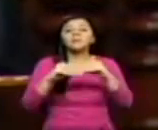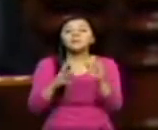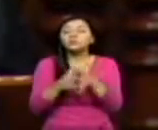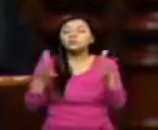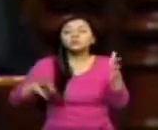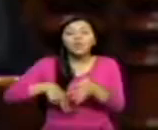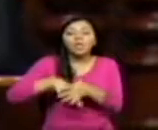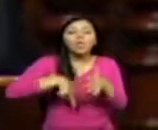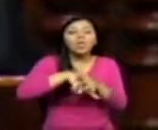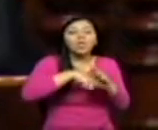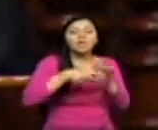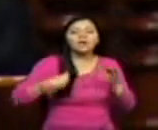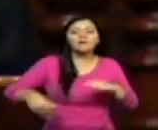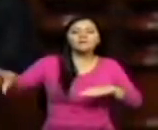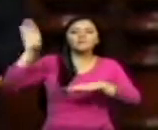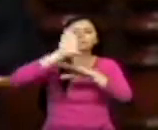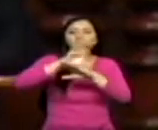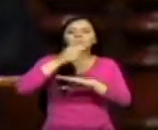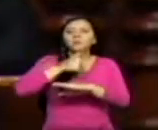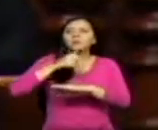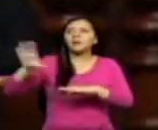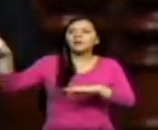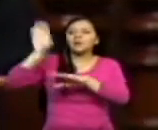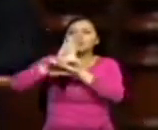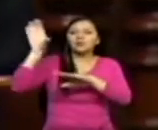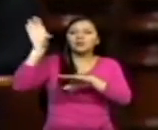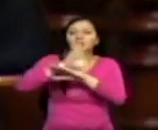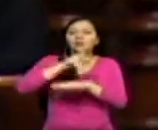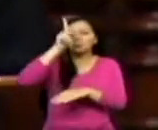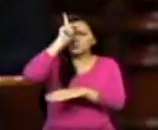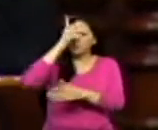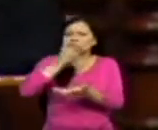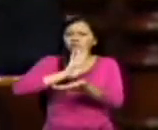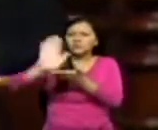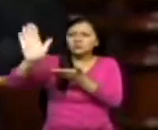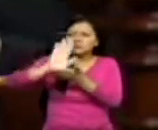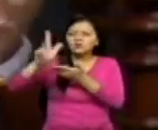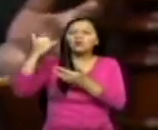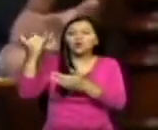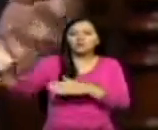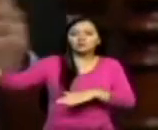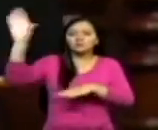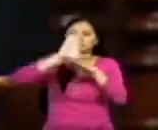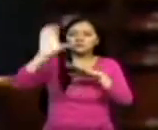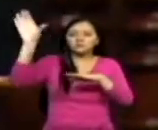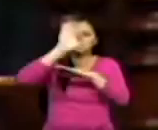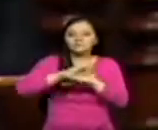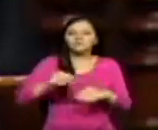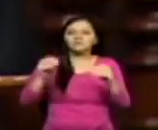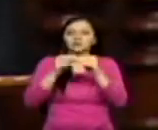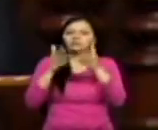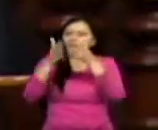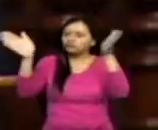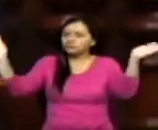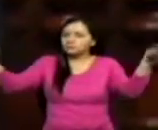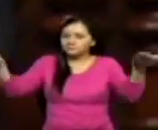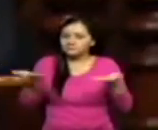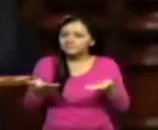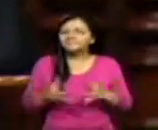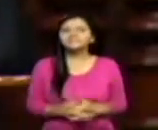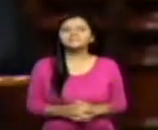obstáculos a la inversión privada a la cual el Perú recibe y espera con brazos abiertos.